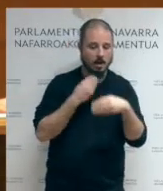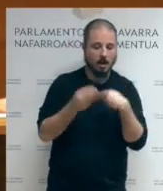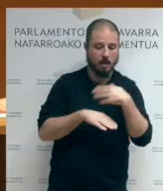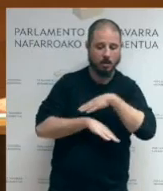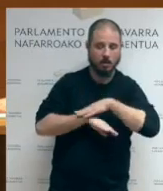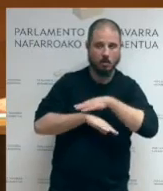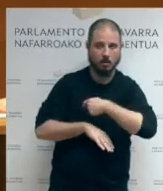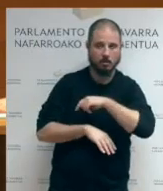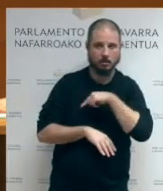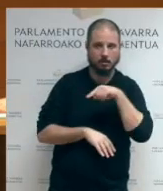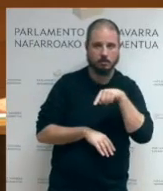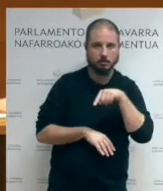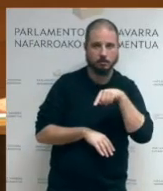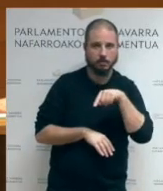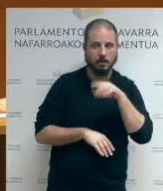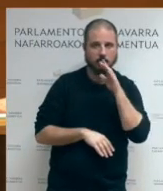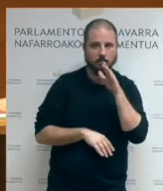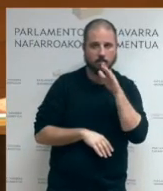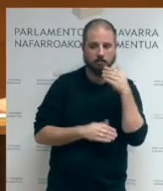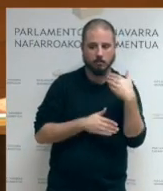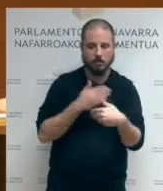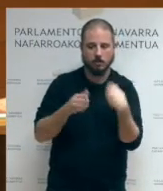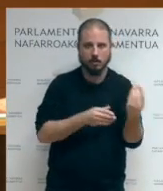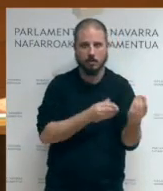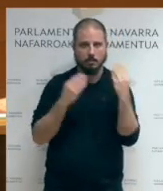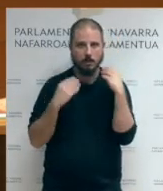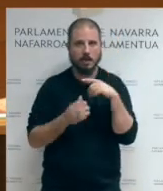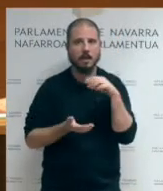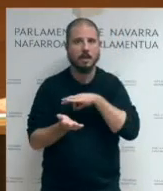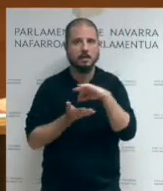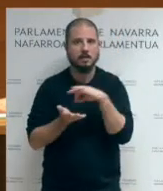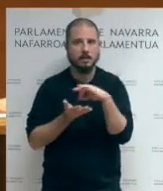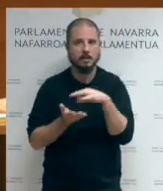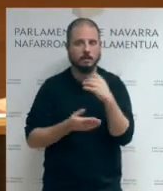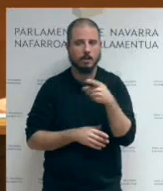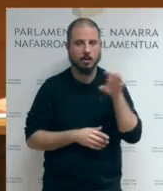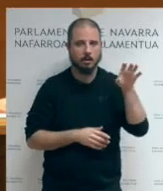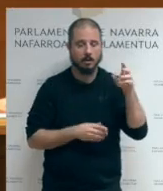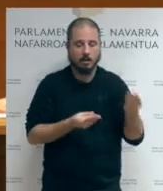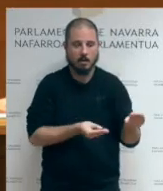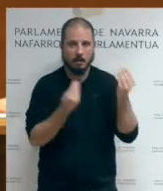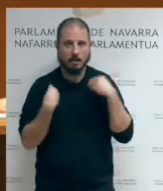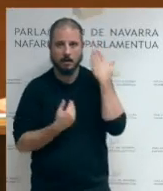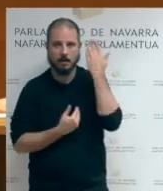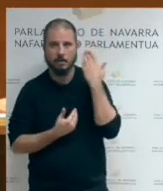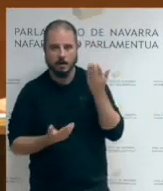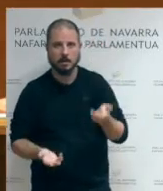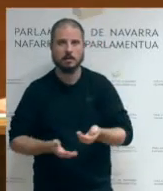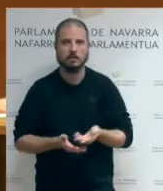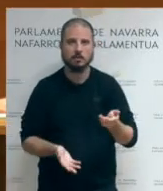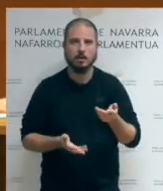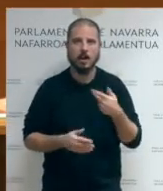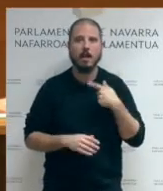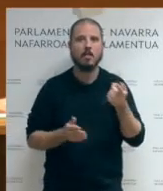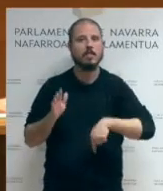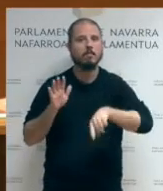son objeto del correspondiente proceso de transferencia de servicios estatales a la comunidad foral y así se contempla en la disposición transitoria